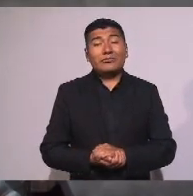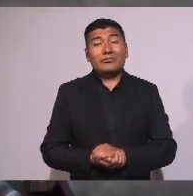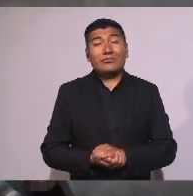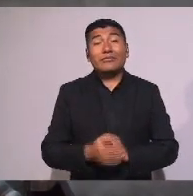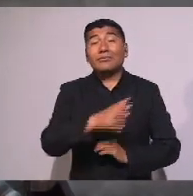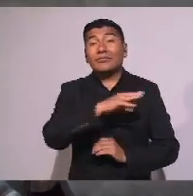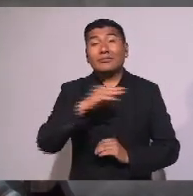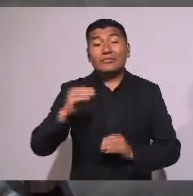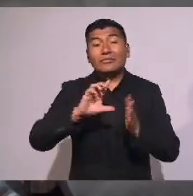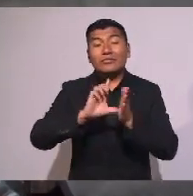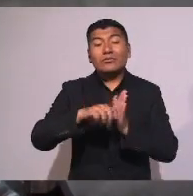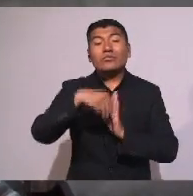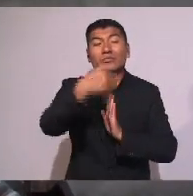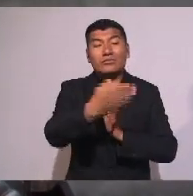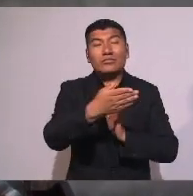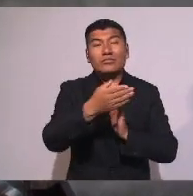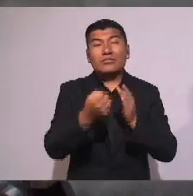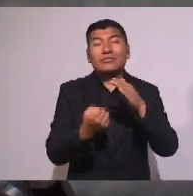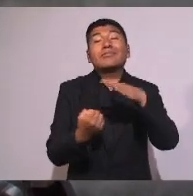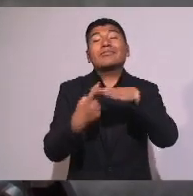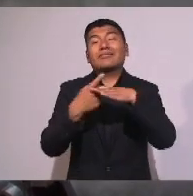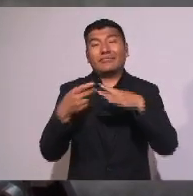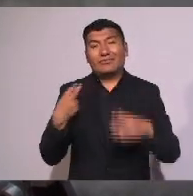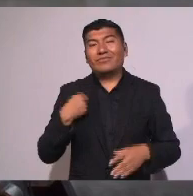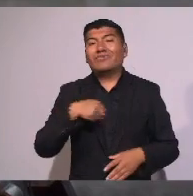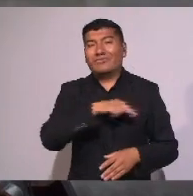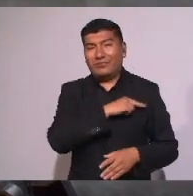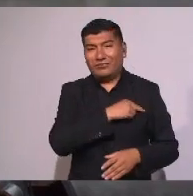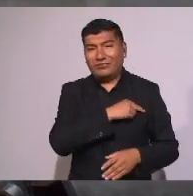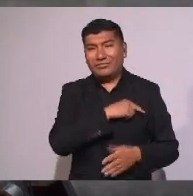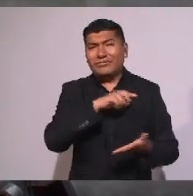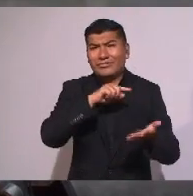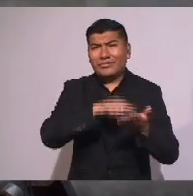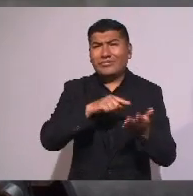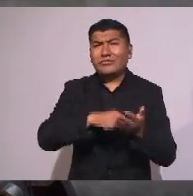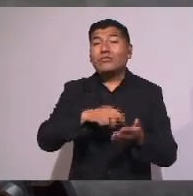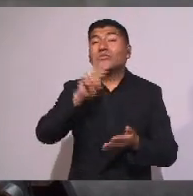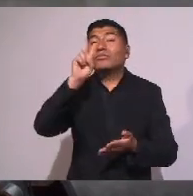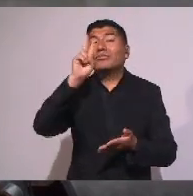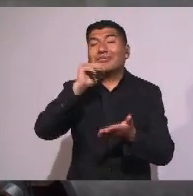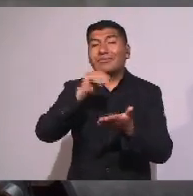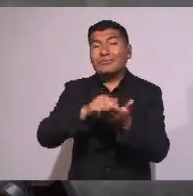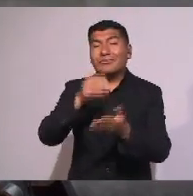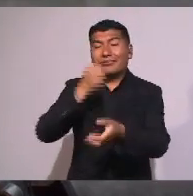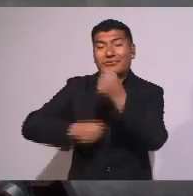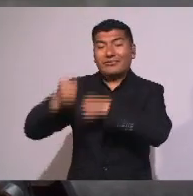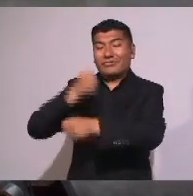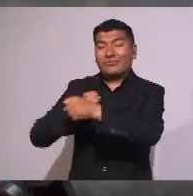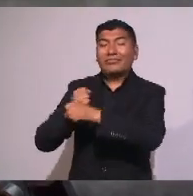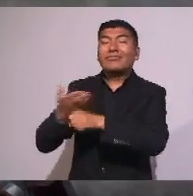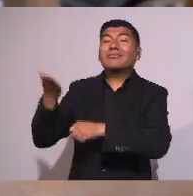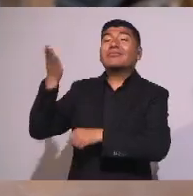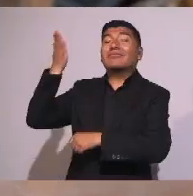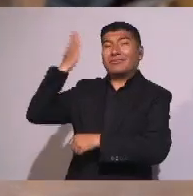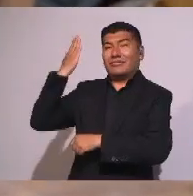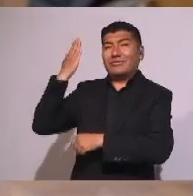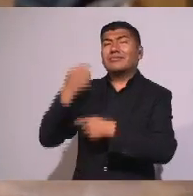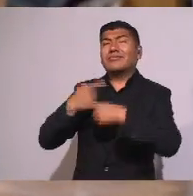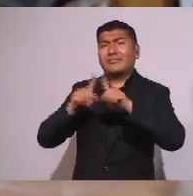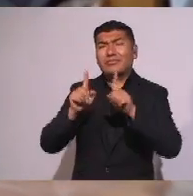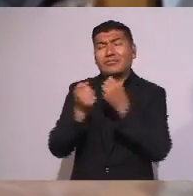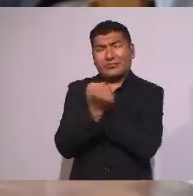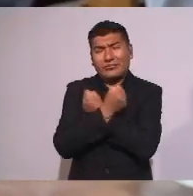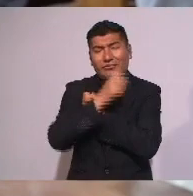Y luego estamos nosotros. Eso ha pasado hace 2000 años. Pero, queridos